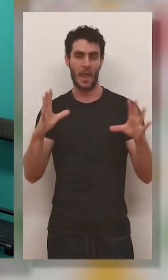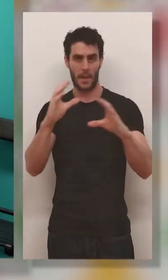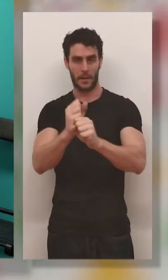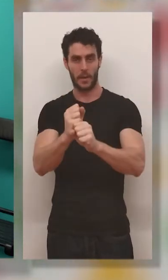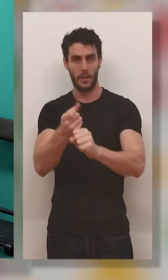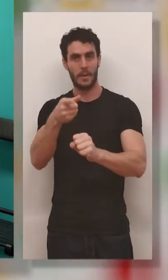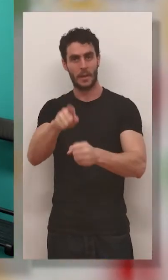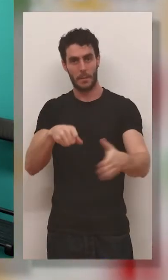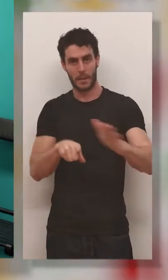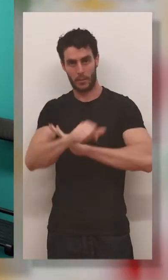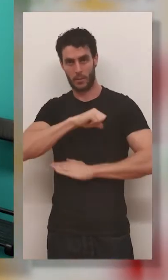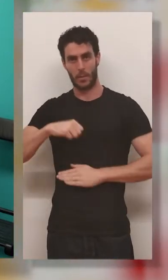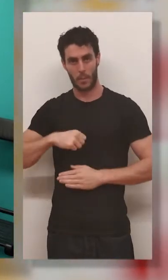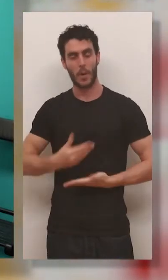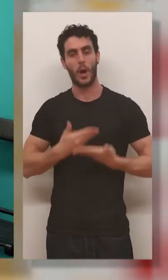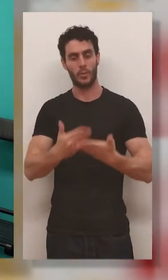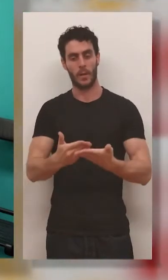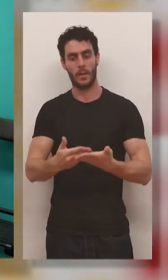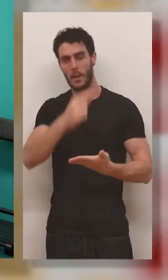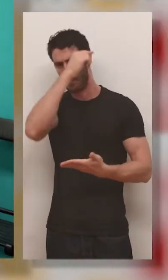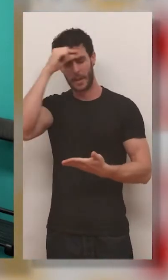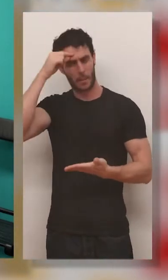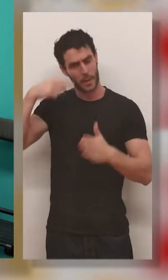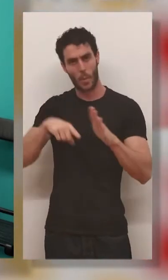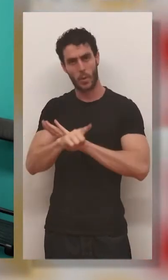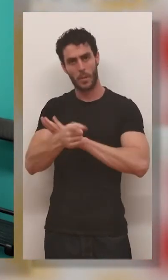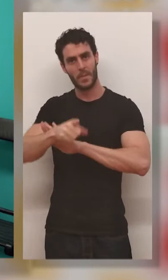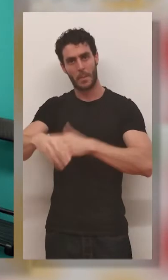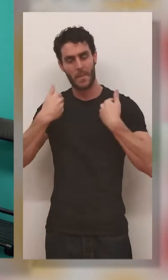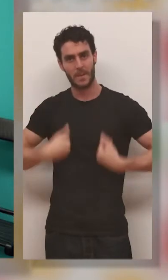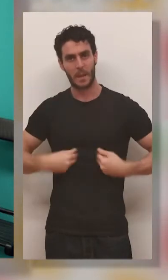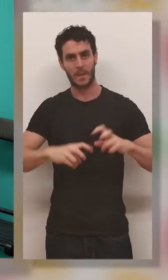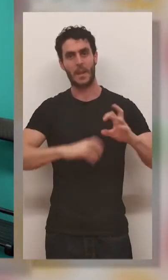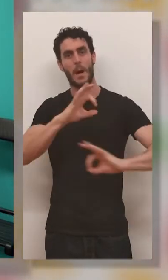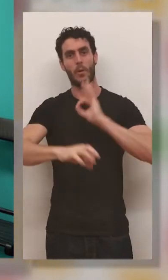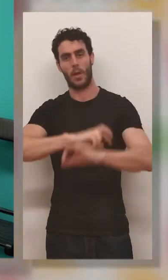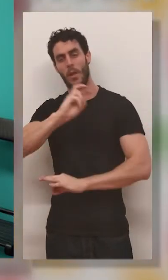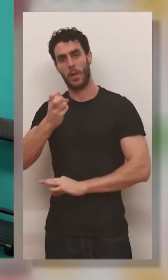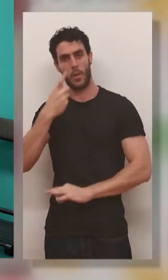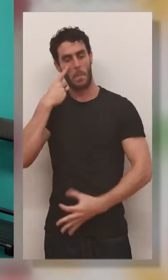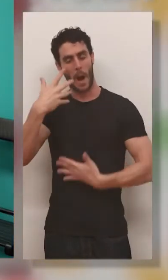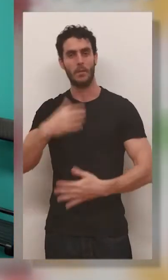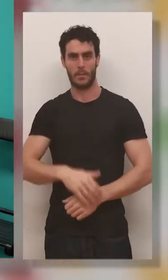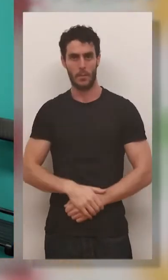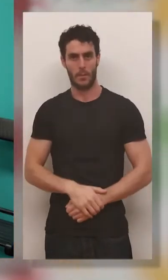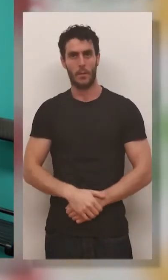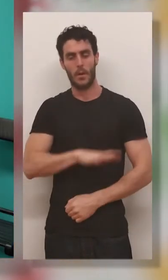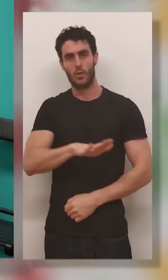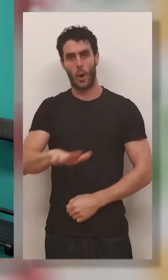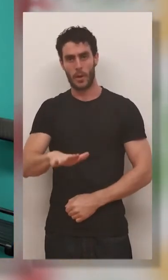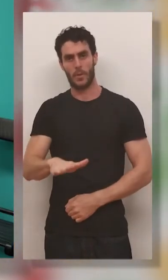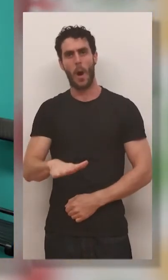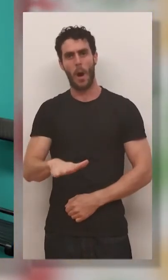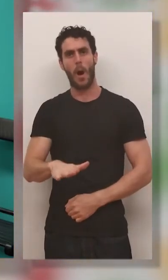a conseguir desarrollarse también, no solo mentalmente sino físicamente, temas de coordinación y así se notan mucho los niños que